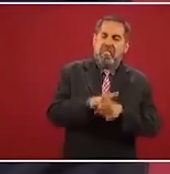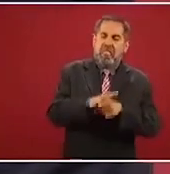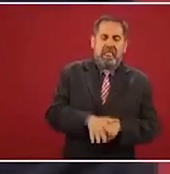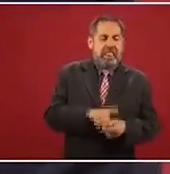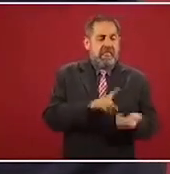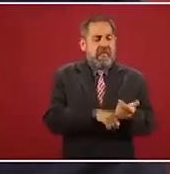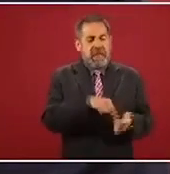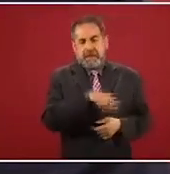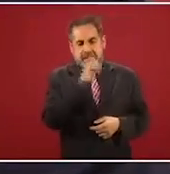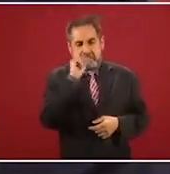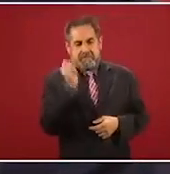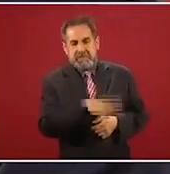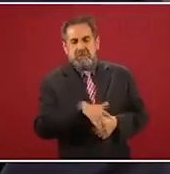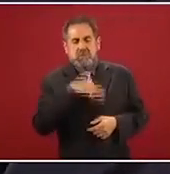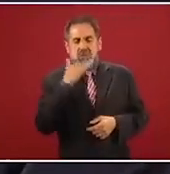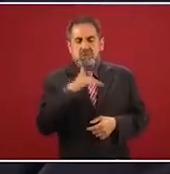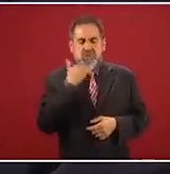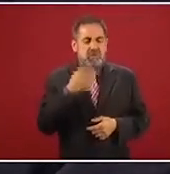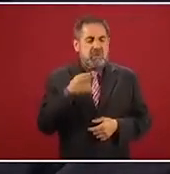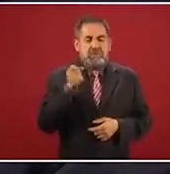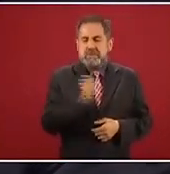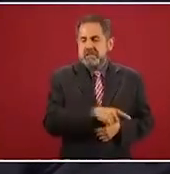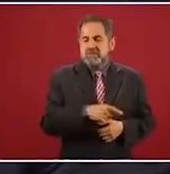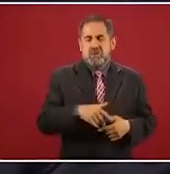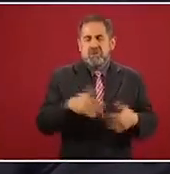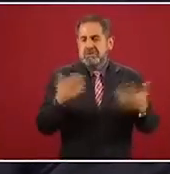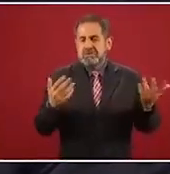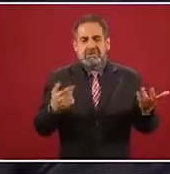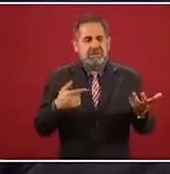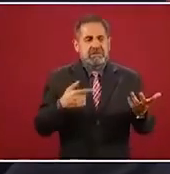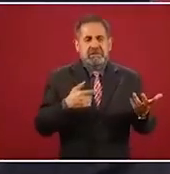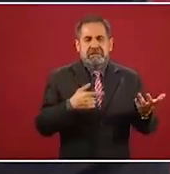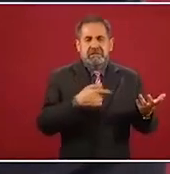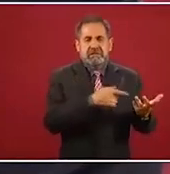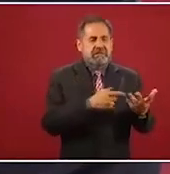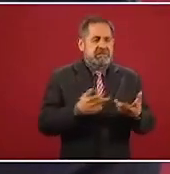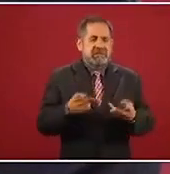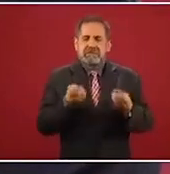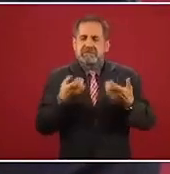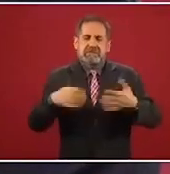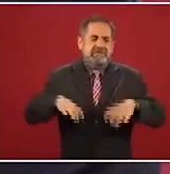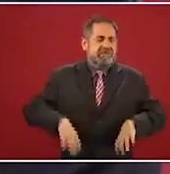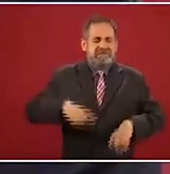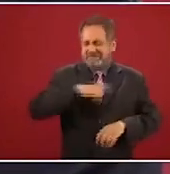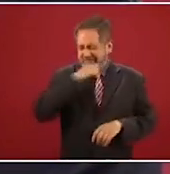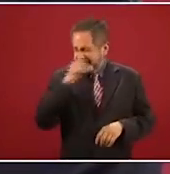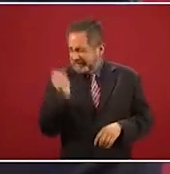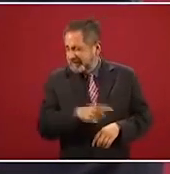corrupción, el régimen de pillaje.